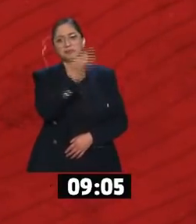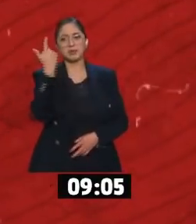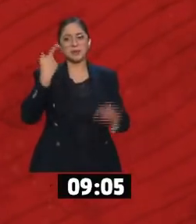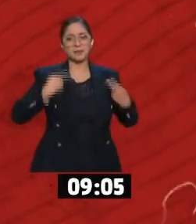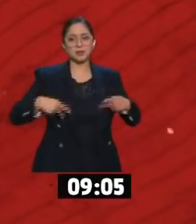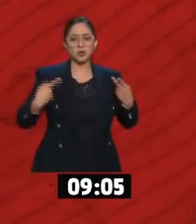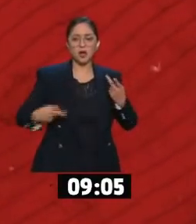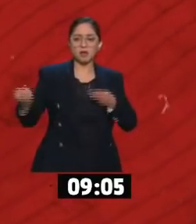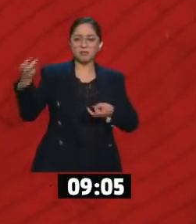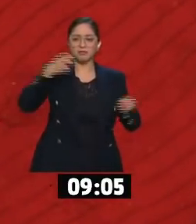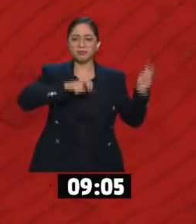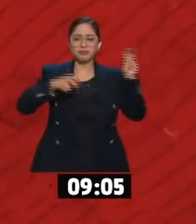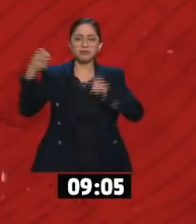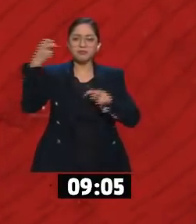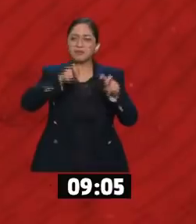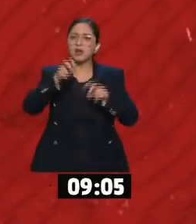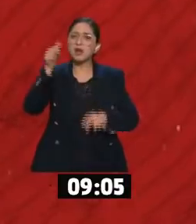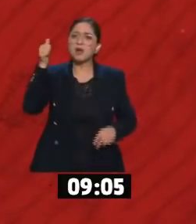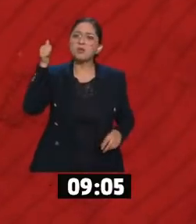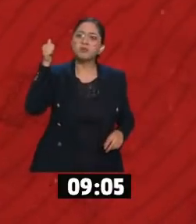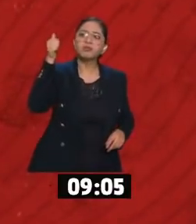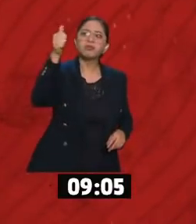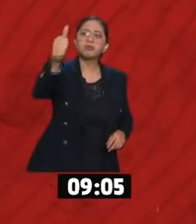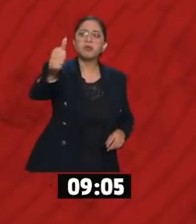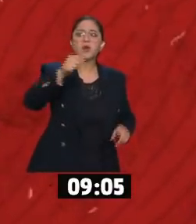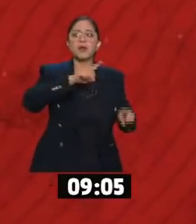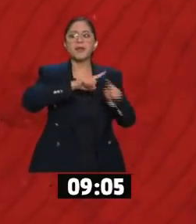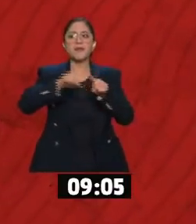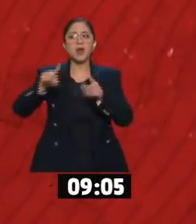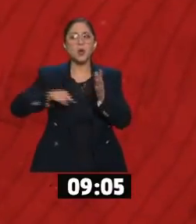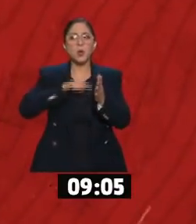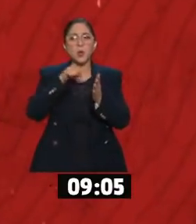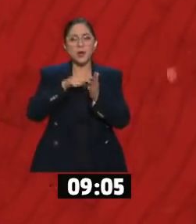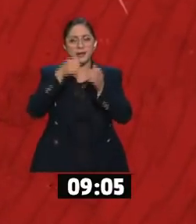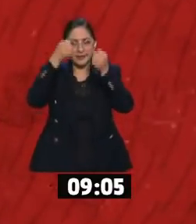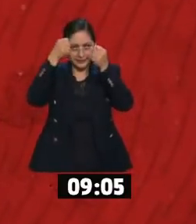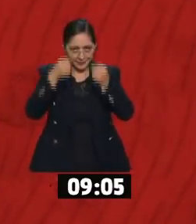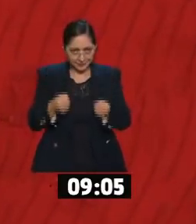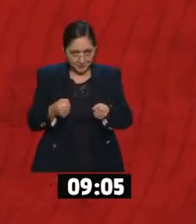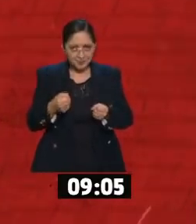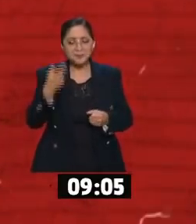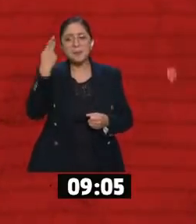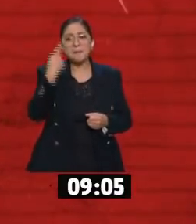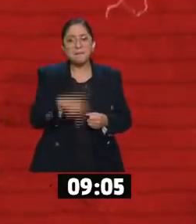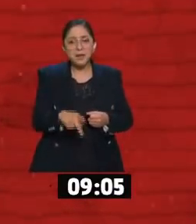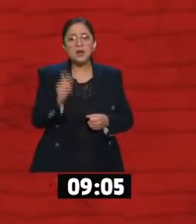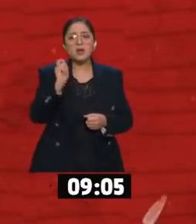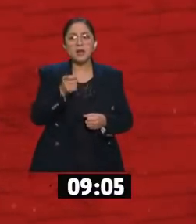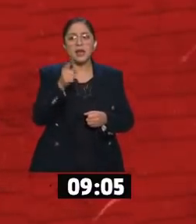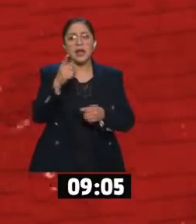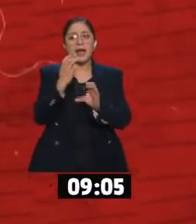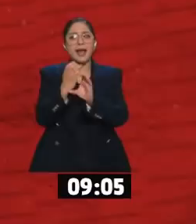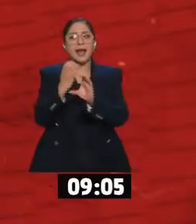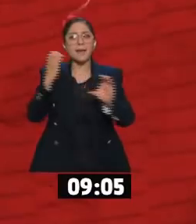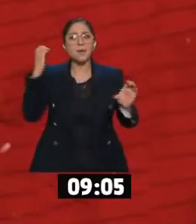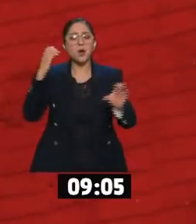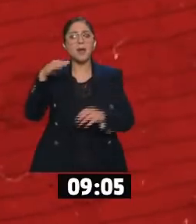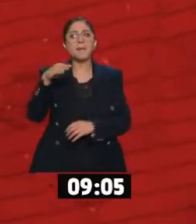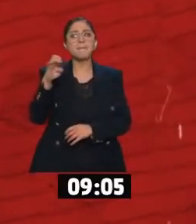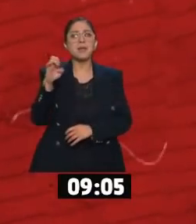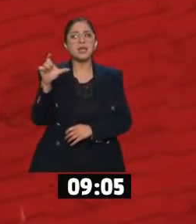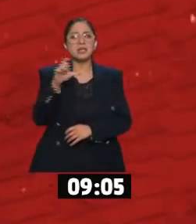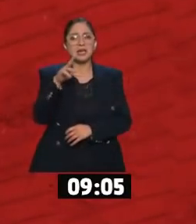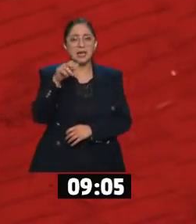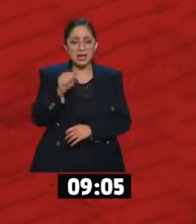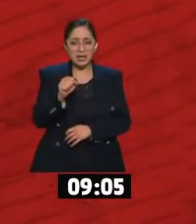¿verdad? Seguro. Ahí es donde la puerca torce el rabo. En camiones mexica. Y el agua subió medio